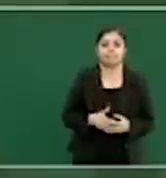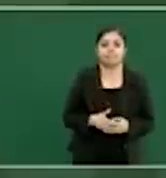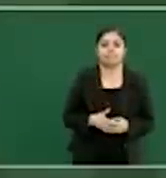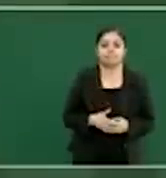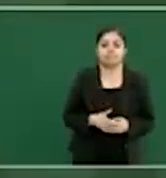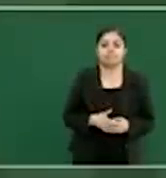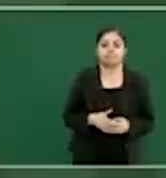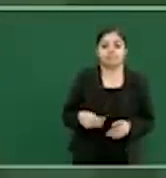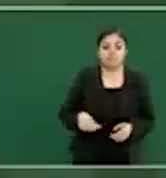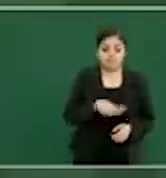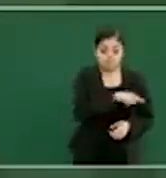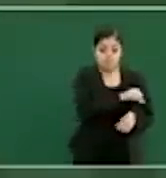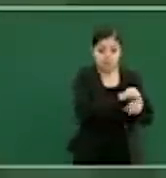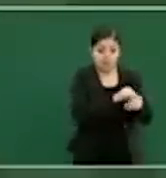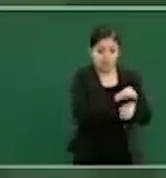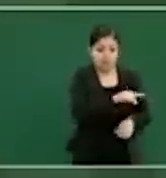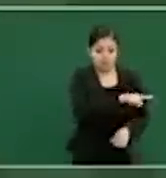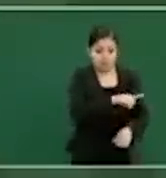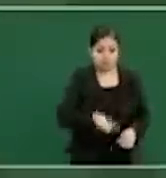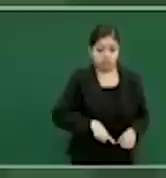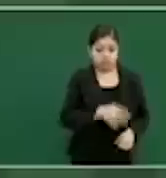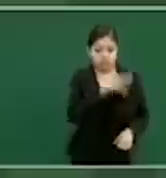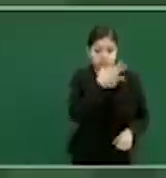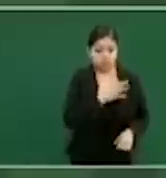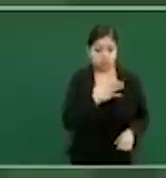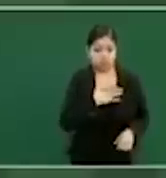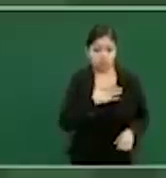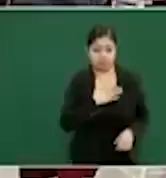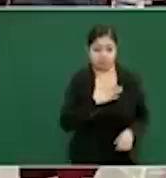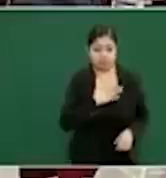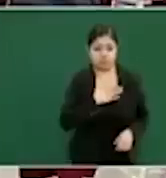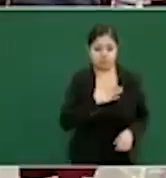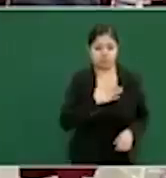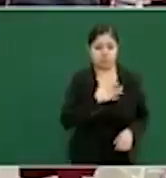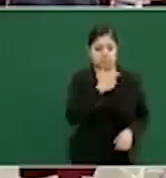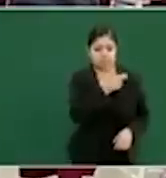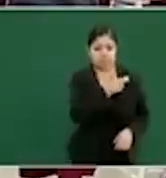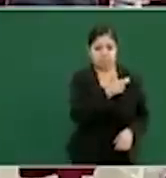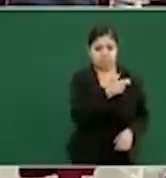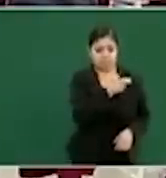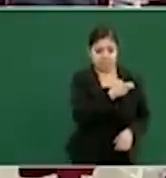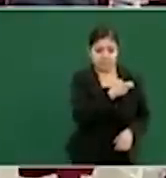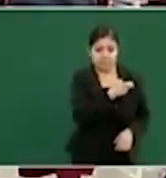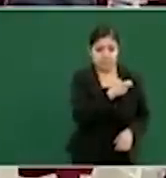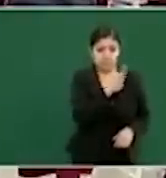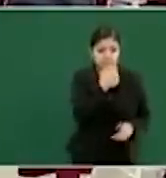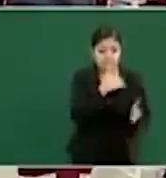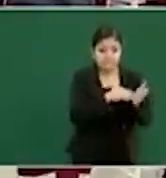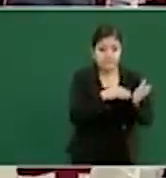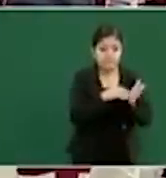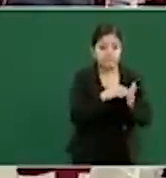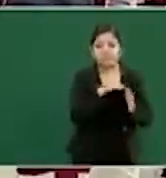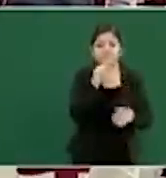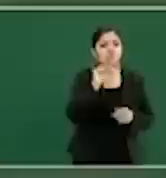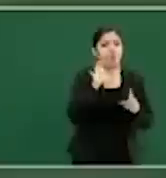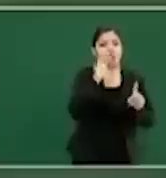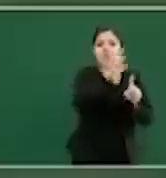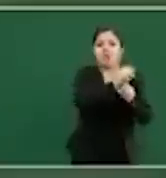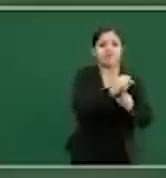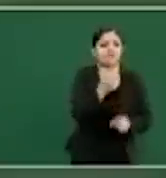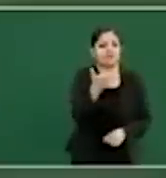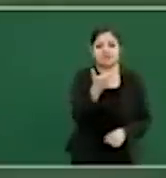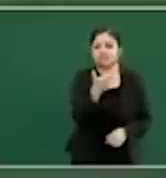El gobernador me informó que con eso no se terminaba de